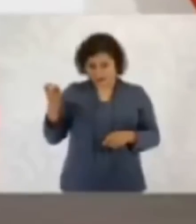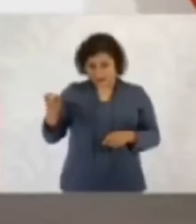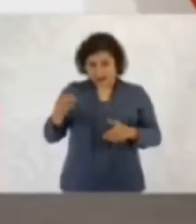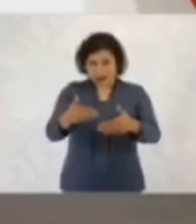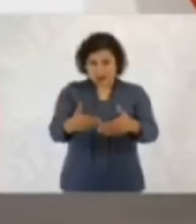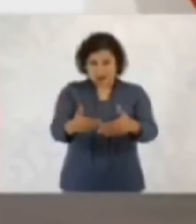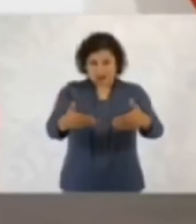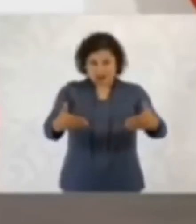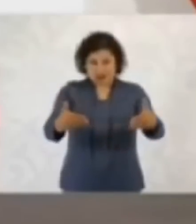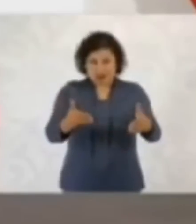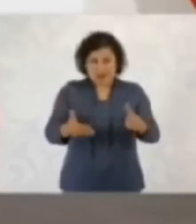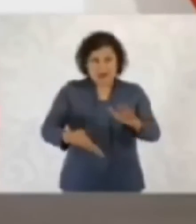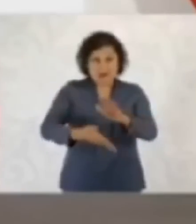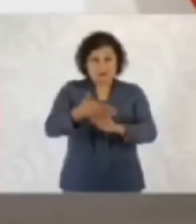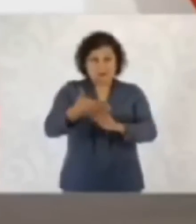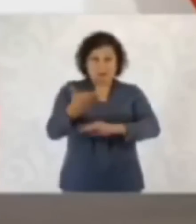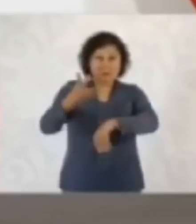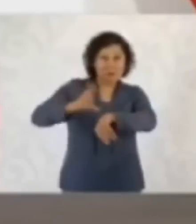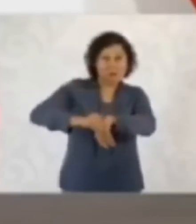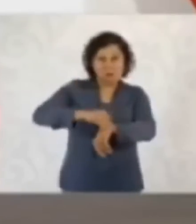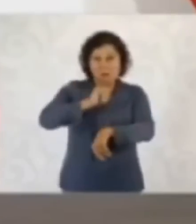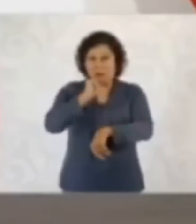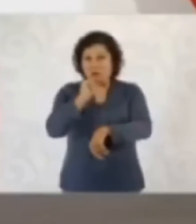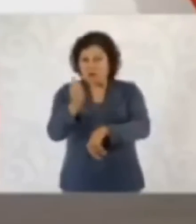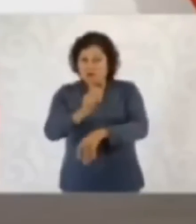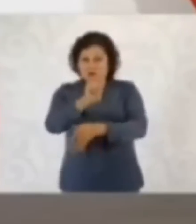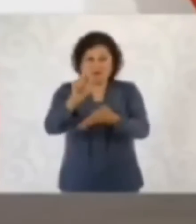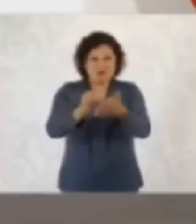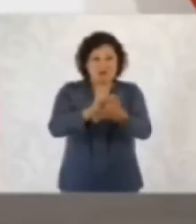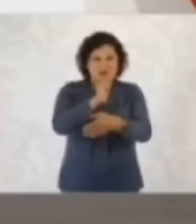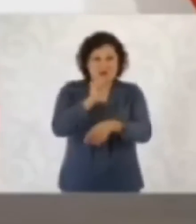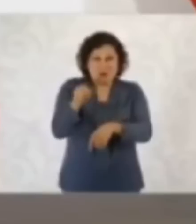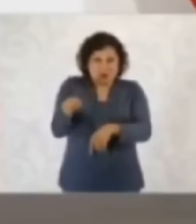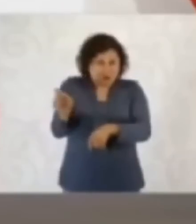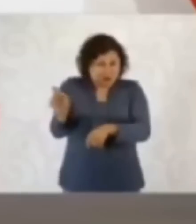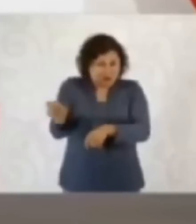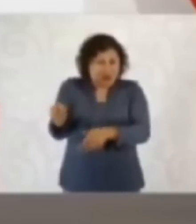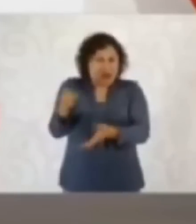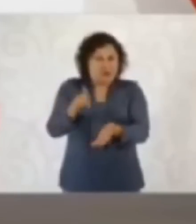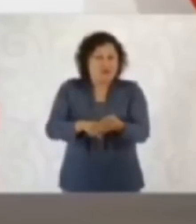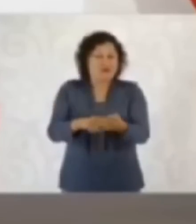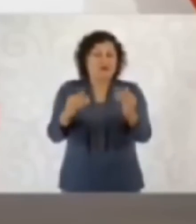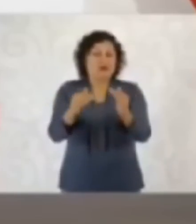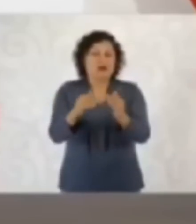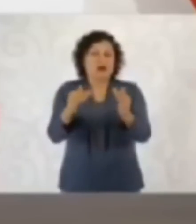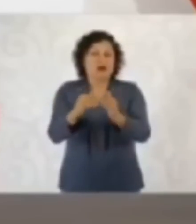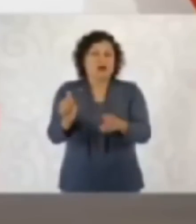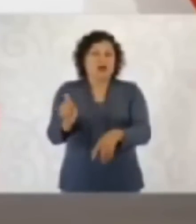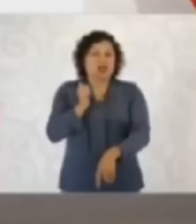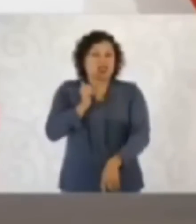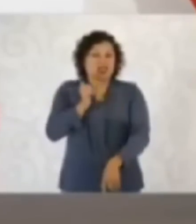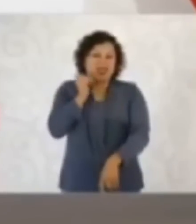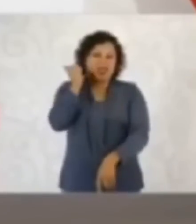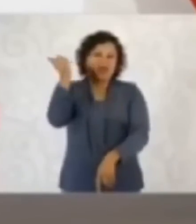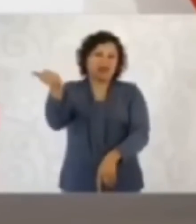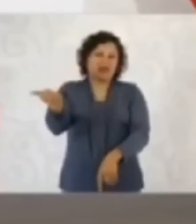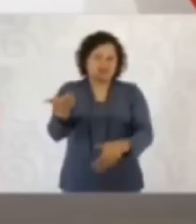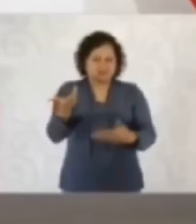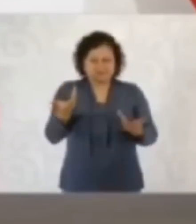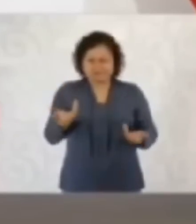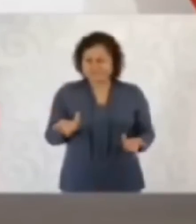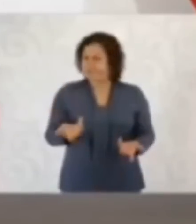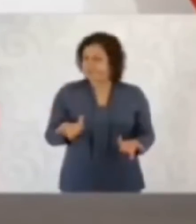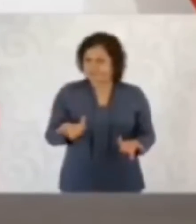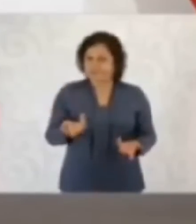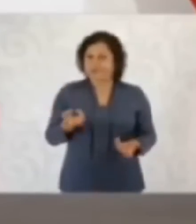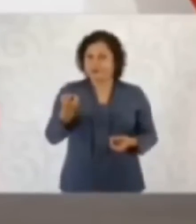Adelante. Bueno, también detectamos que no solamente se estaba aprovechando de las aguas superficiales,